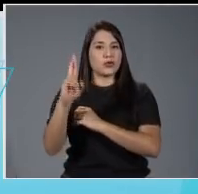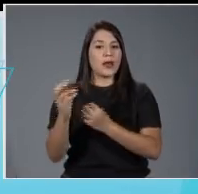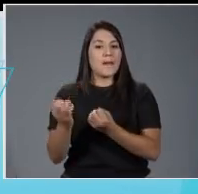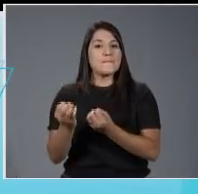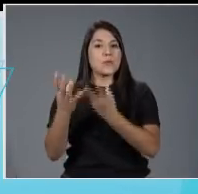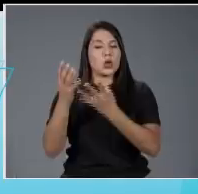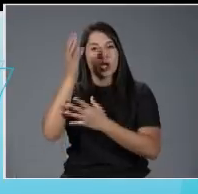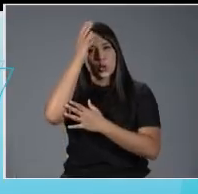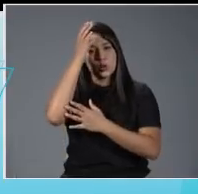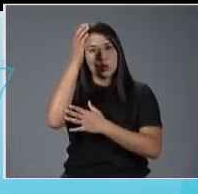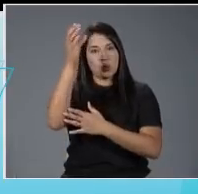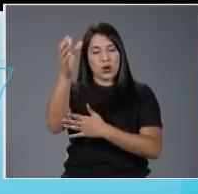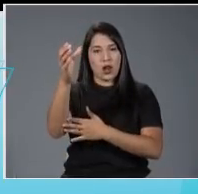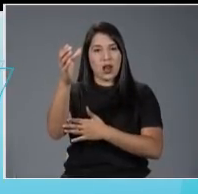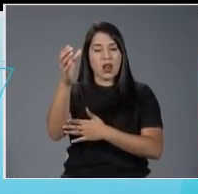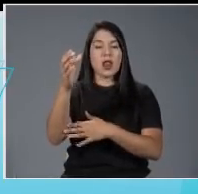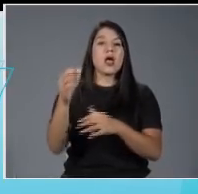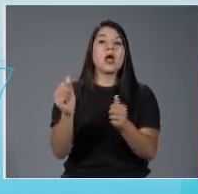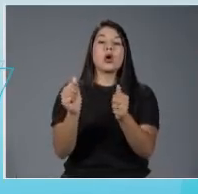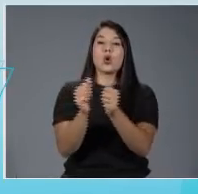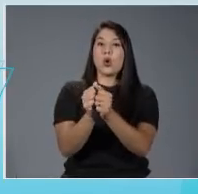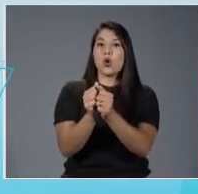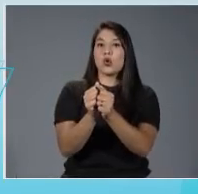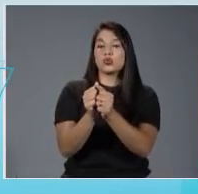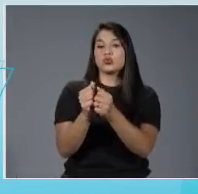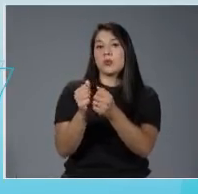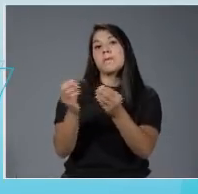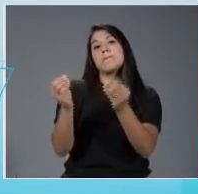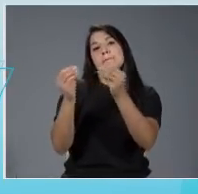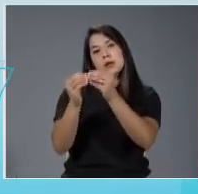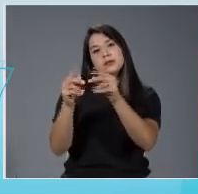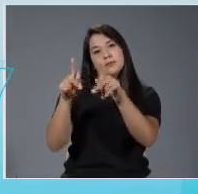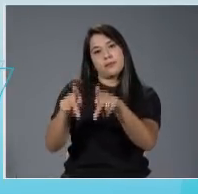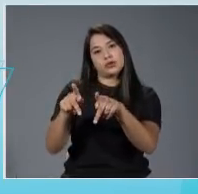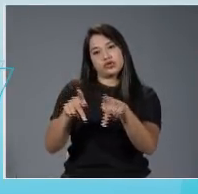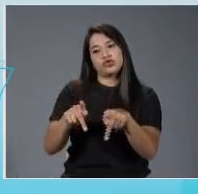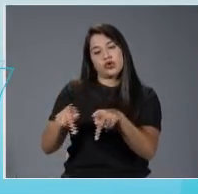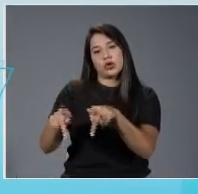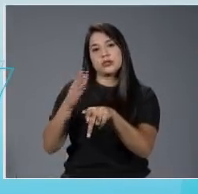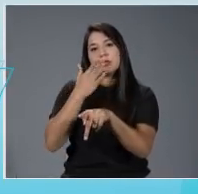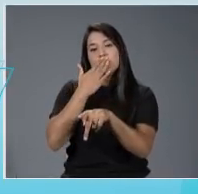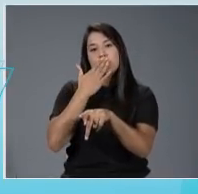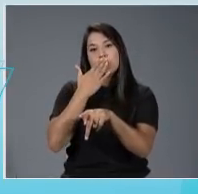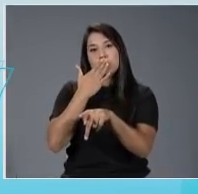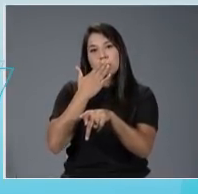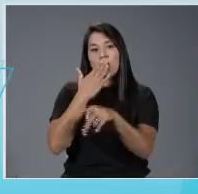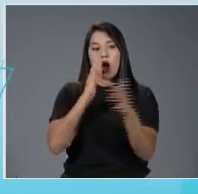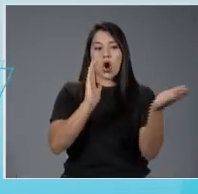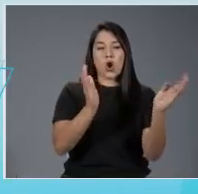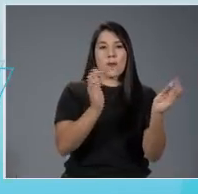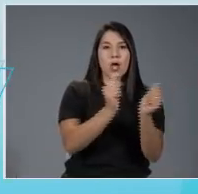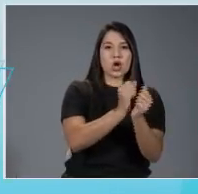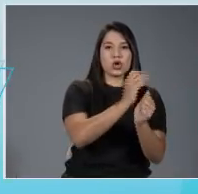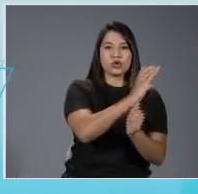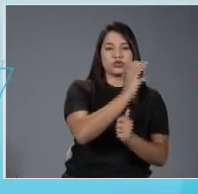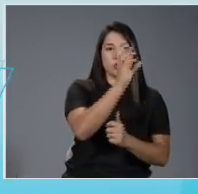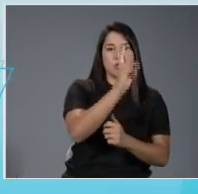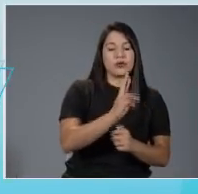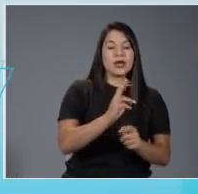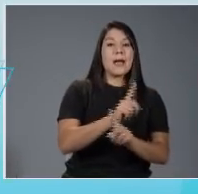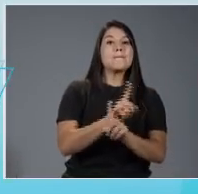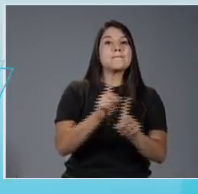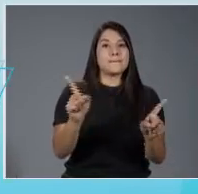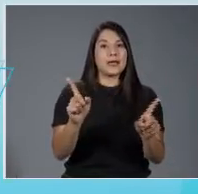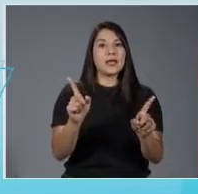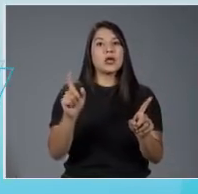pluricultural, con, por supuesto, una población mayoritaria indígena que en Costa Rica no tiene esa presencia, pero sí la tiene